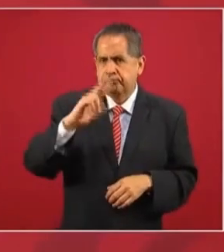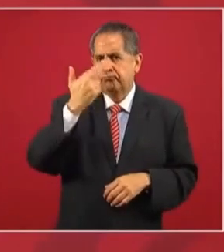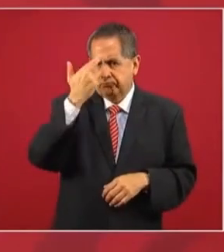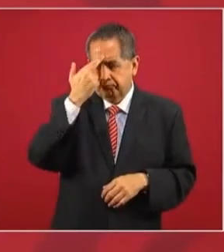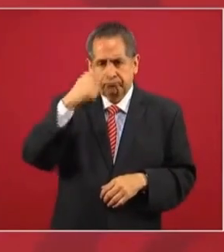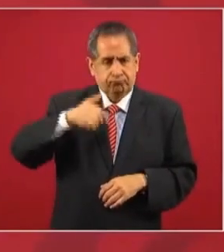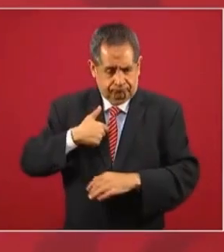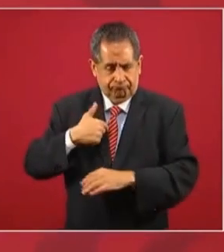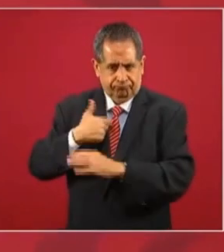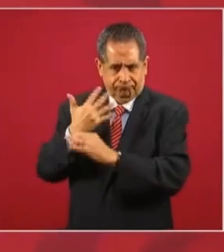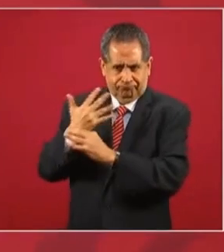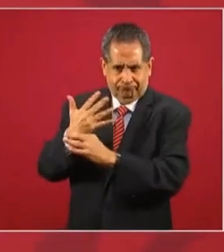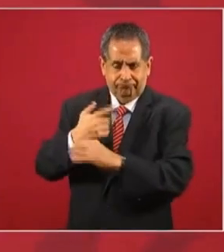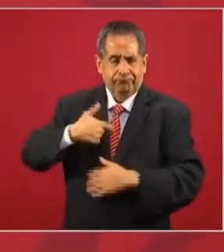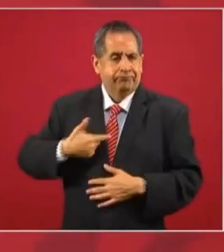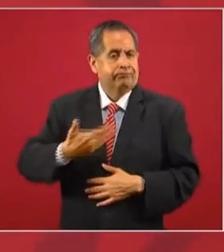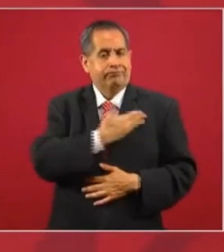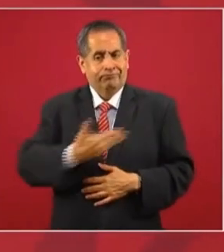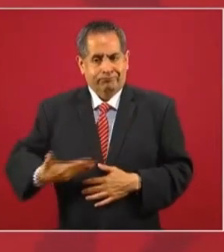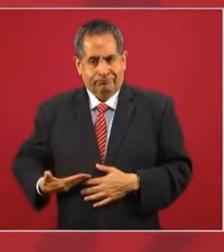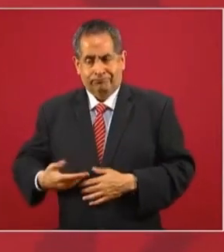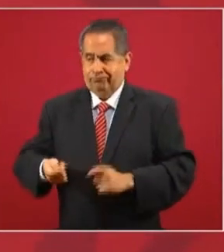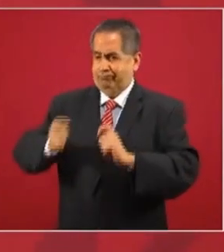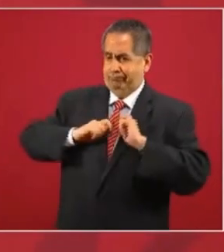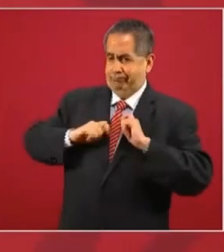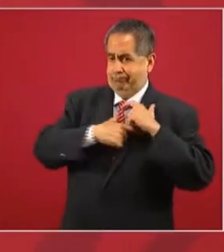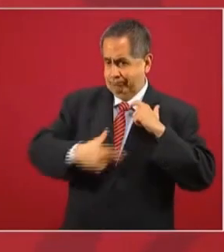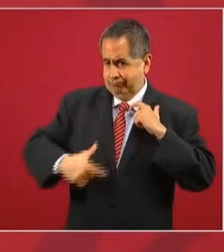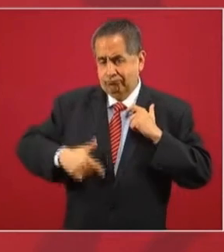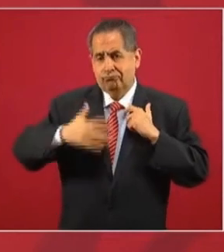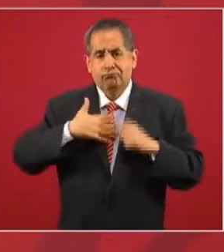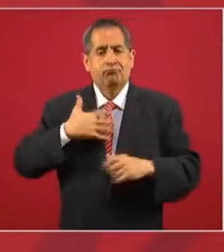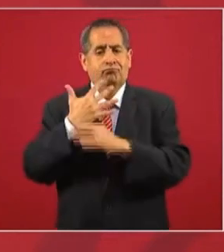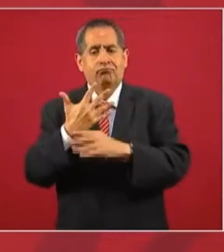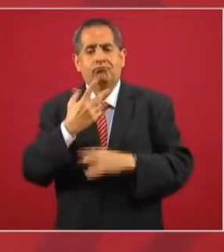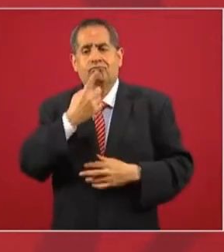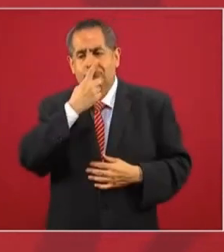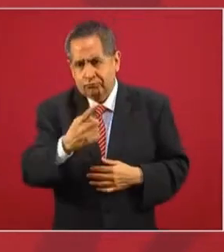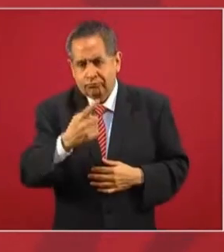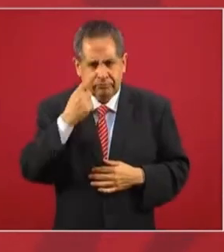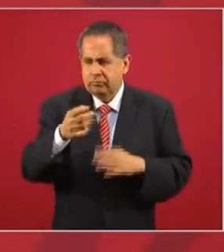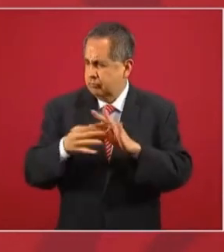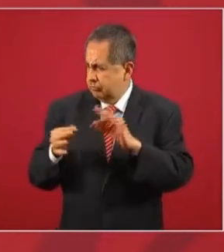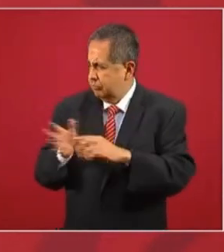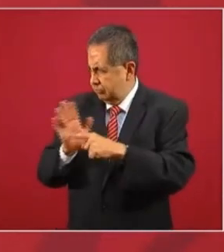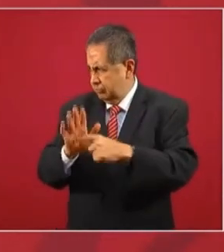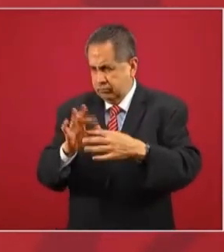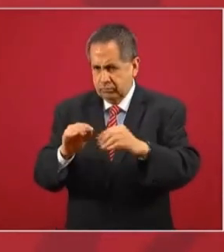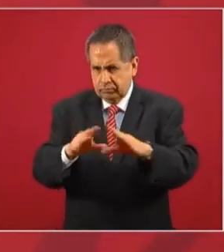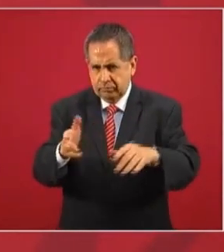lo que dije cuando tomé posesión de la presidencia de la República. A ver si tienen,